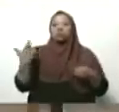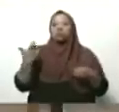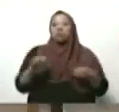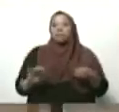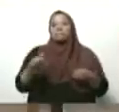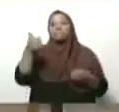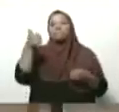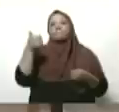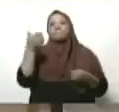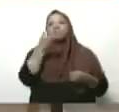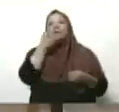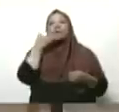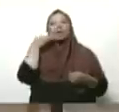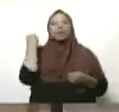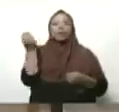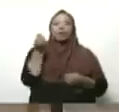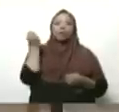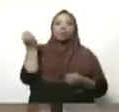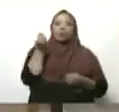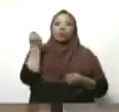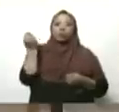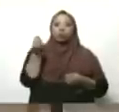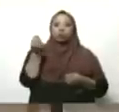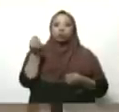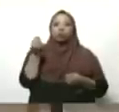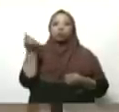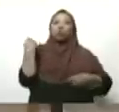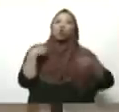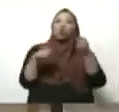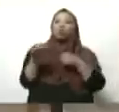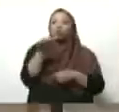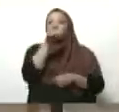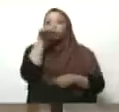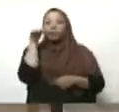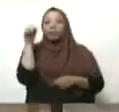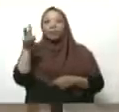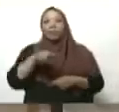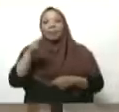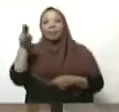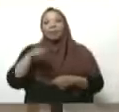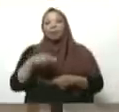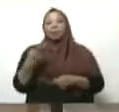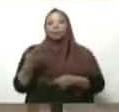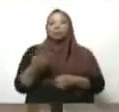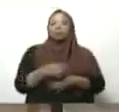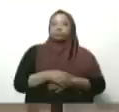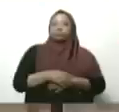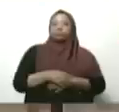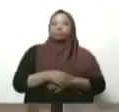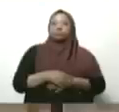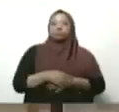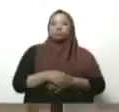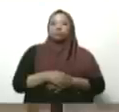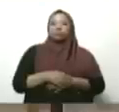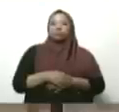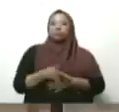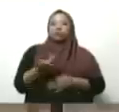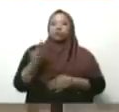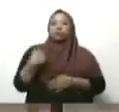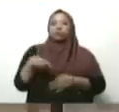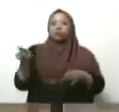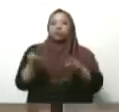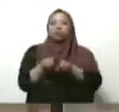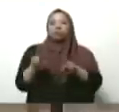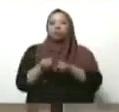mayoría en la juventud de que consumir drogas no tiene ningún tipo de repercusión cuando la tiene y la vamos a ver de manera